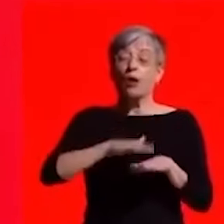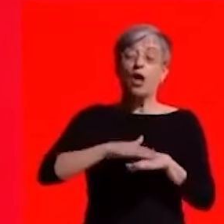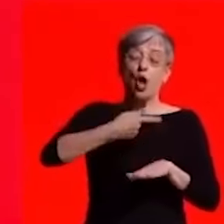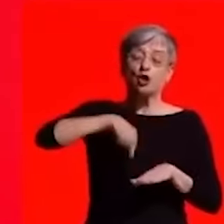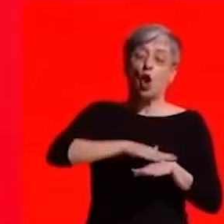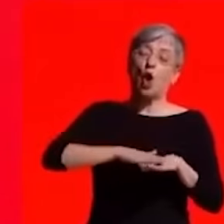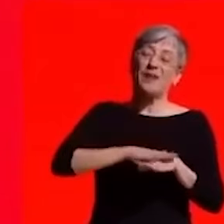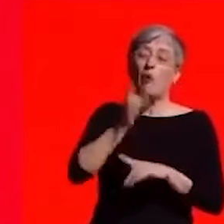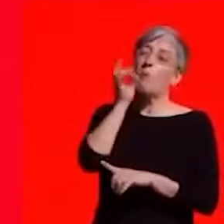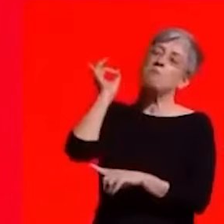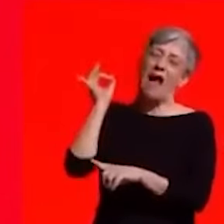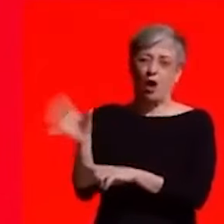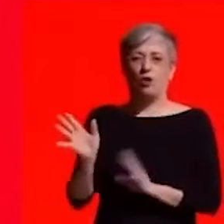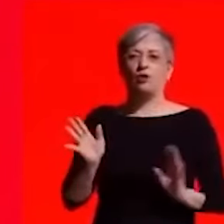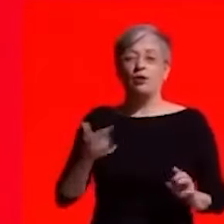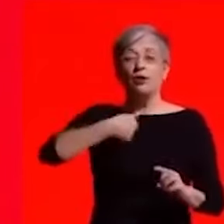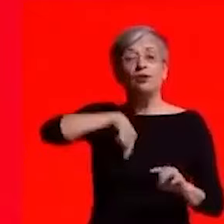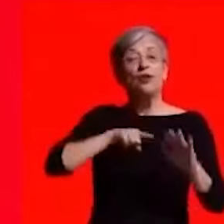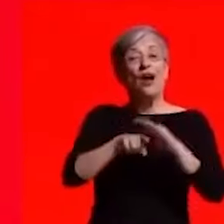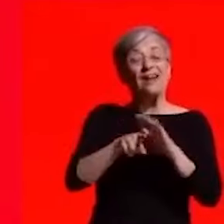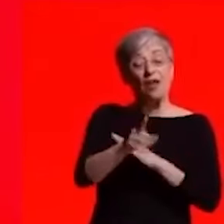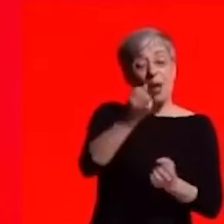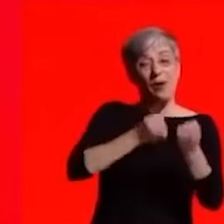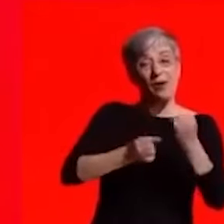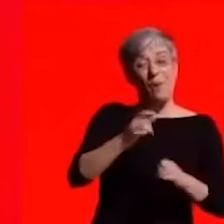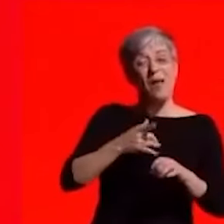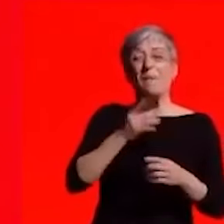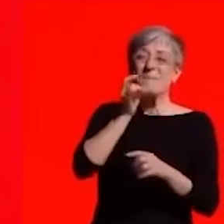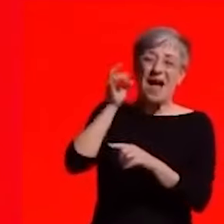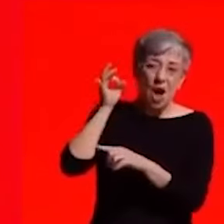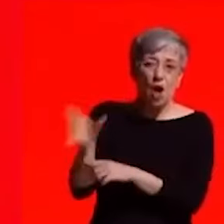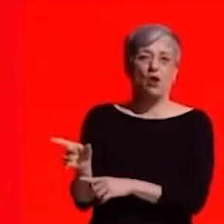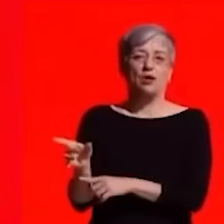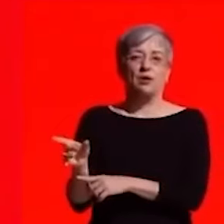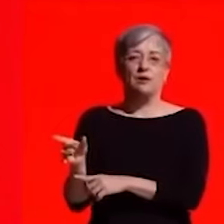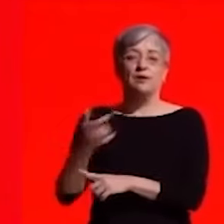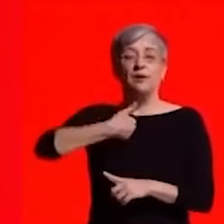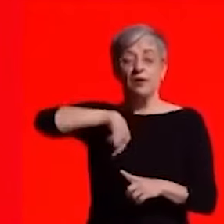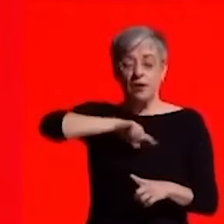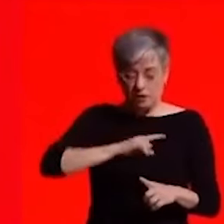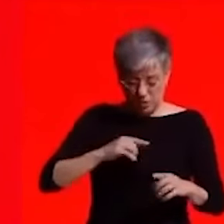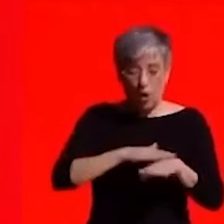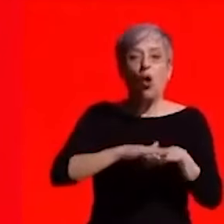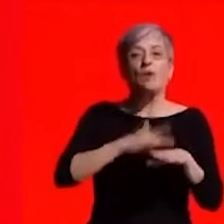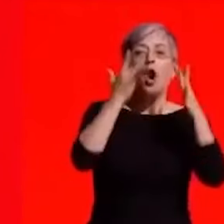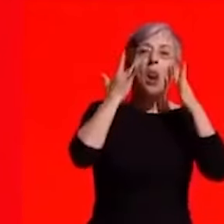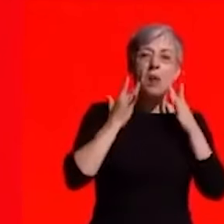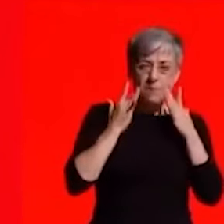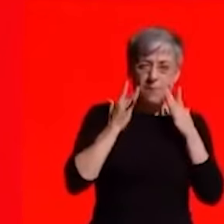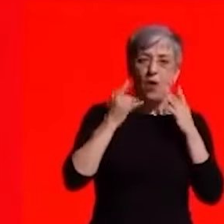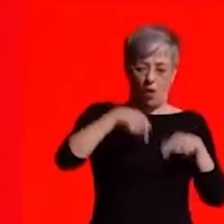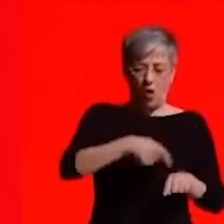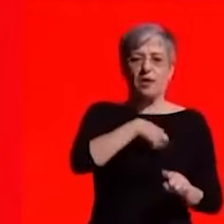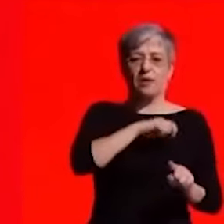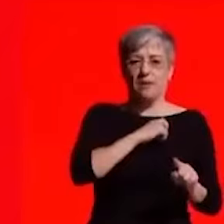que ellos. Que gestionemos mejor la economía que ellos. Que hoy haya un gobierno limpio al frente de España. Que hoy